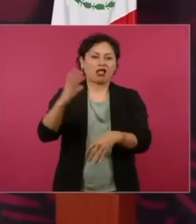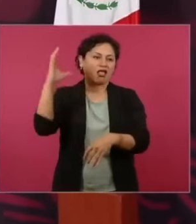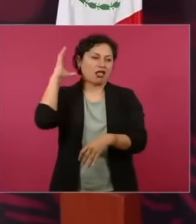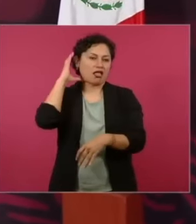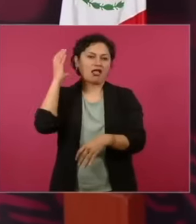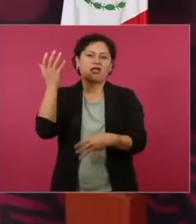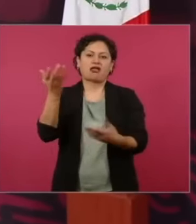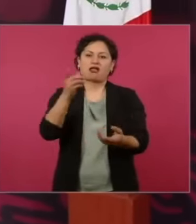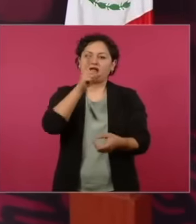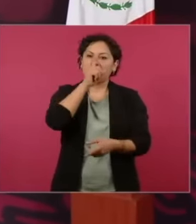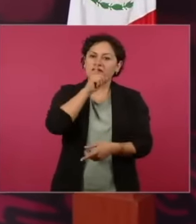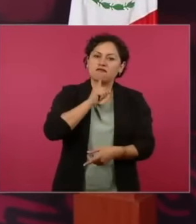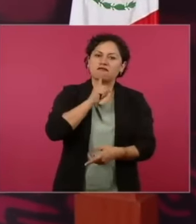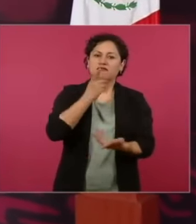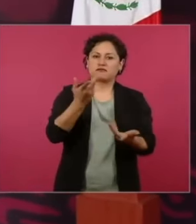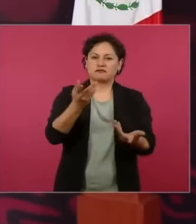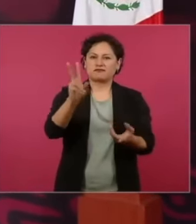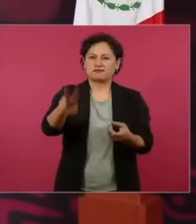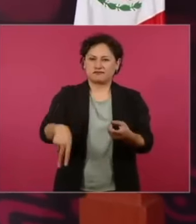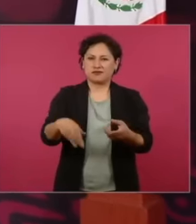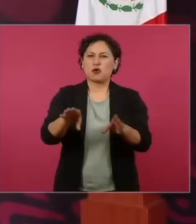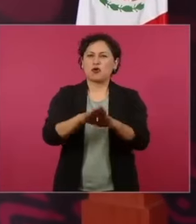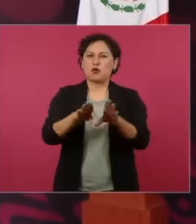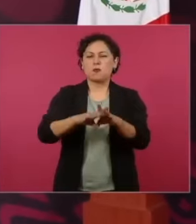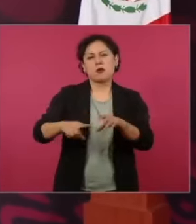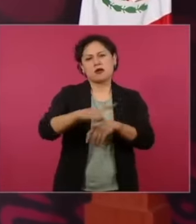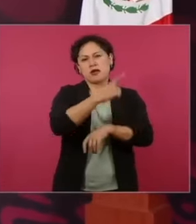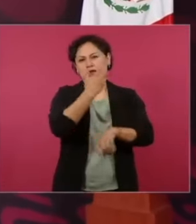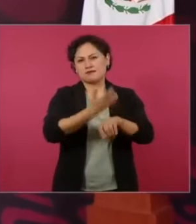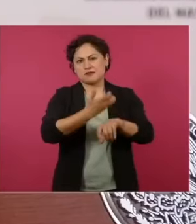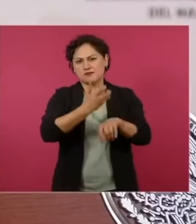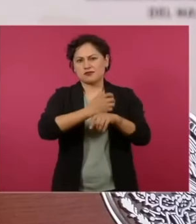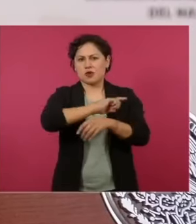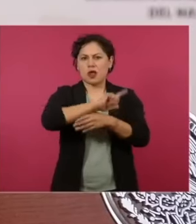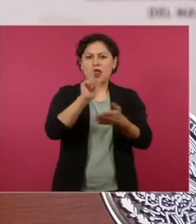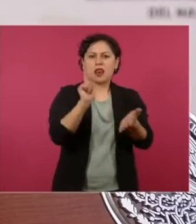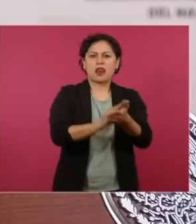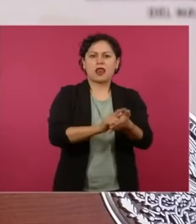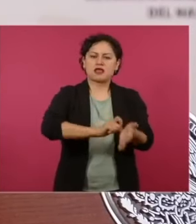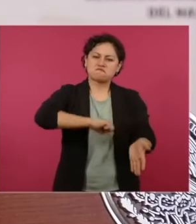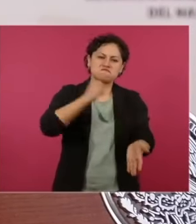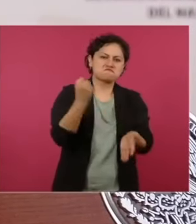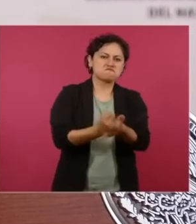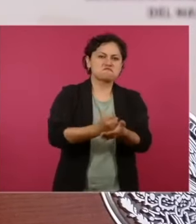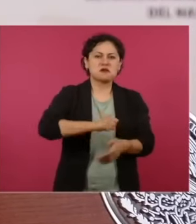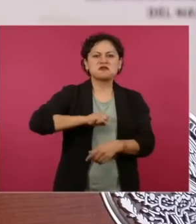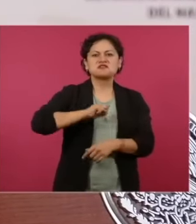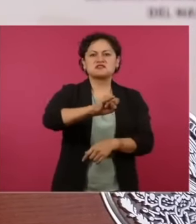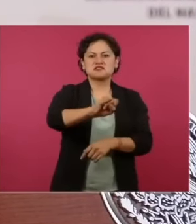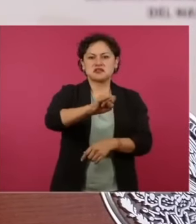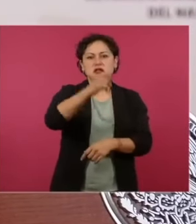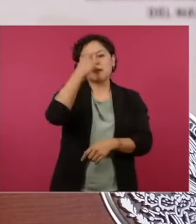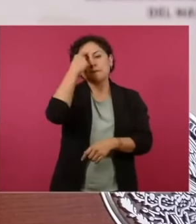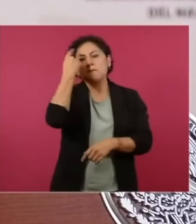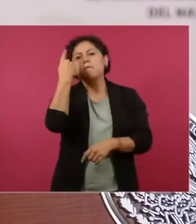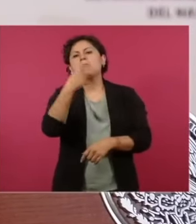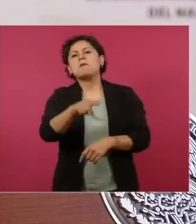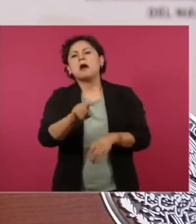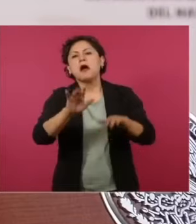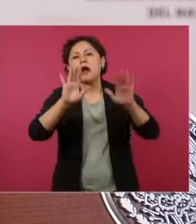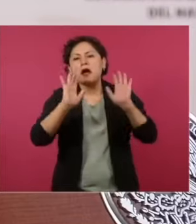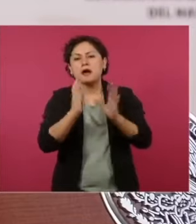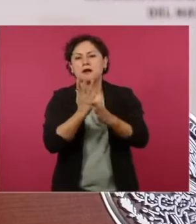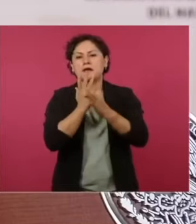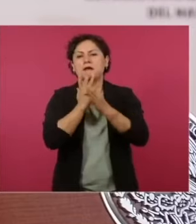se aprueban leyes en Estados Unidos y en otras partes, ¿no?, para cuidar el medio ambiente